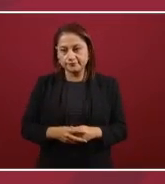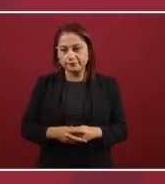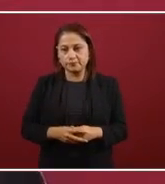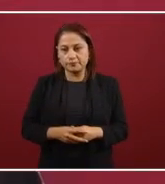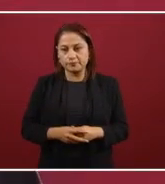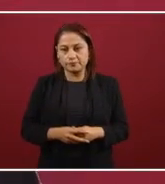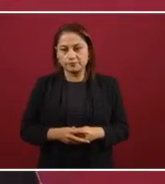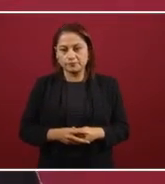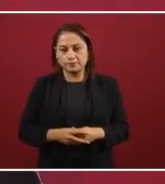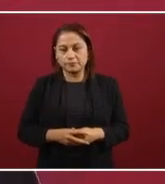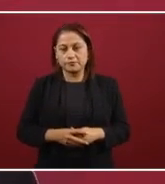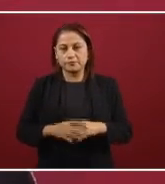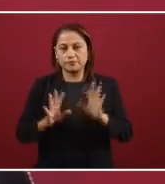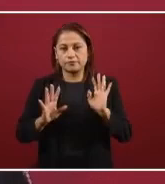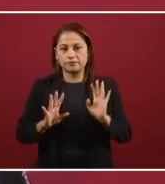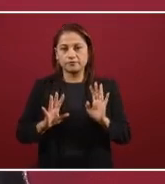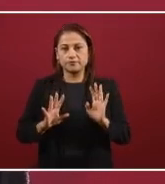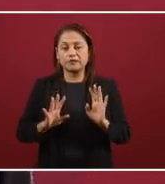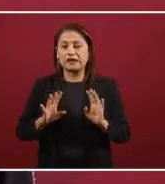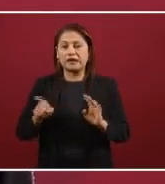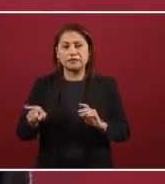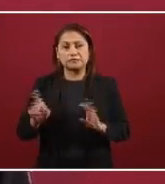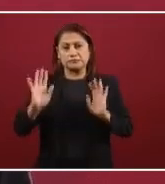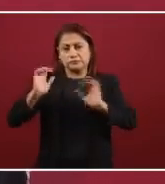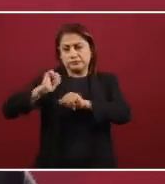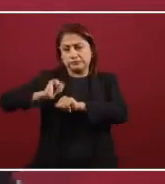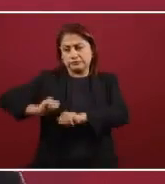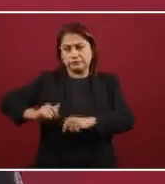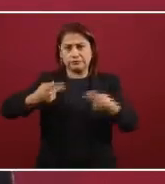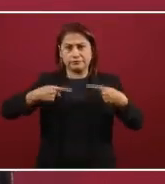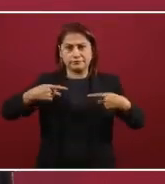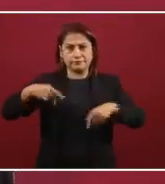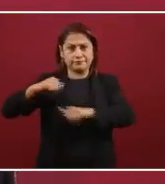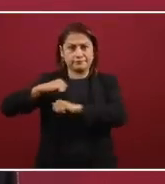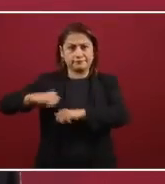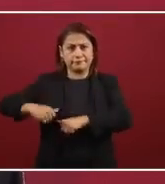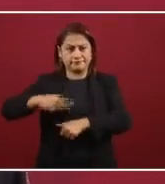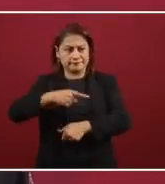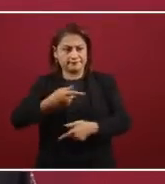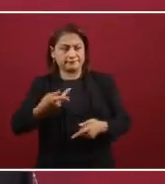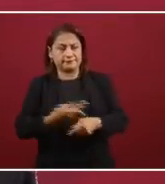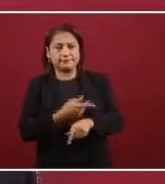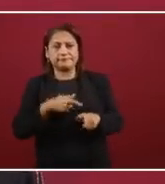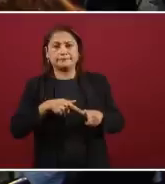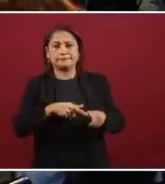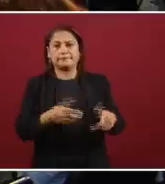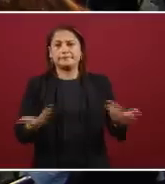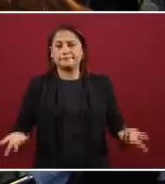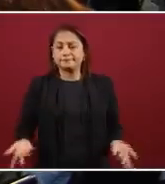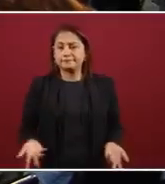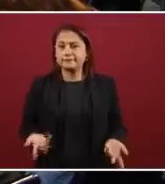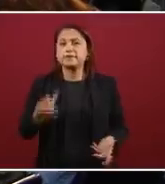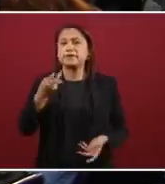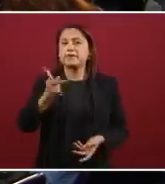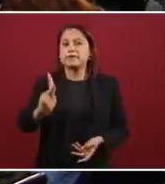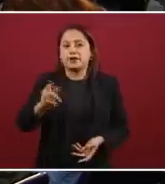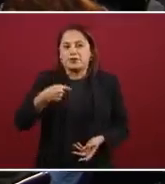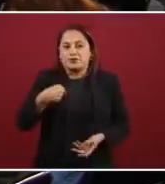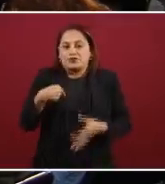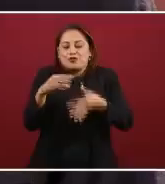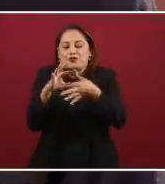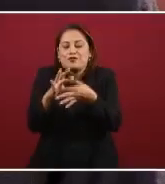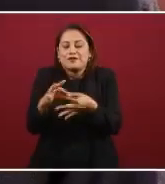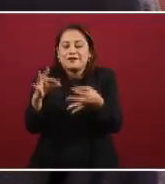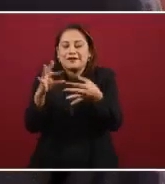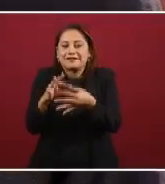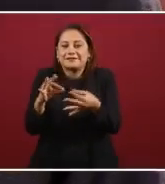Eso depende de la autoridad, pero yo quiero nada más exponer los hechos para que no